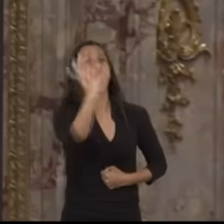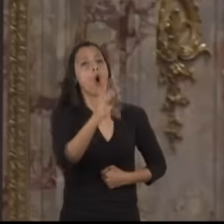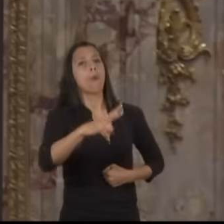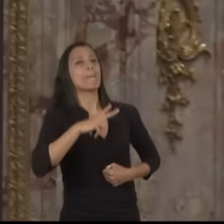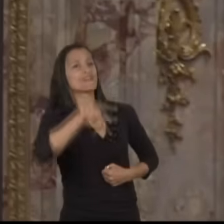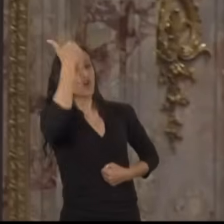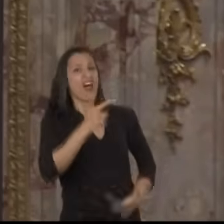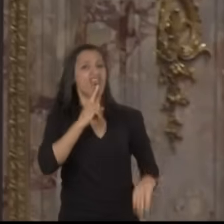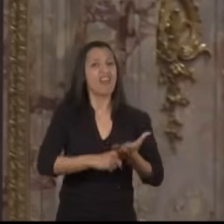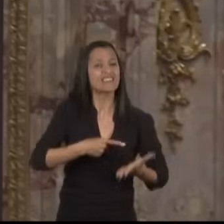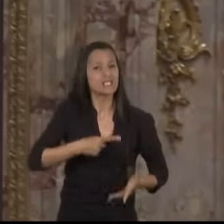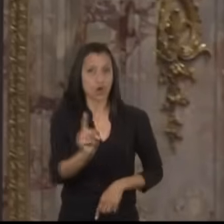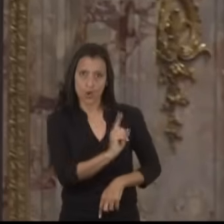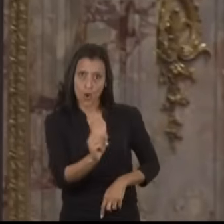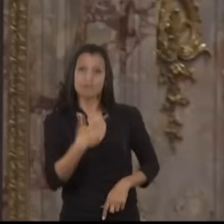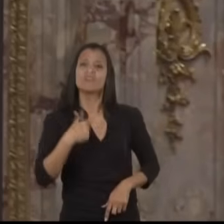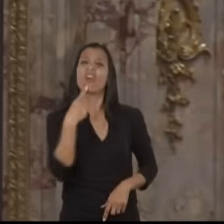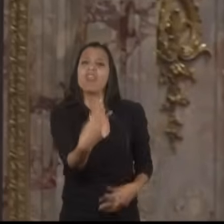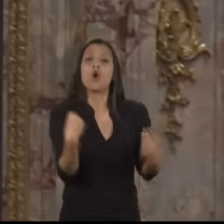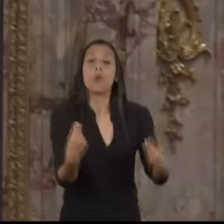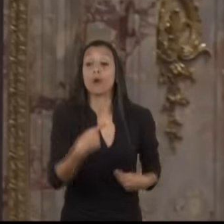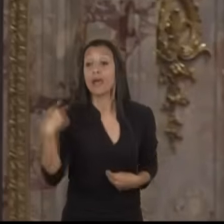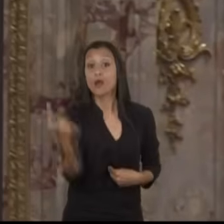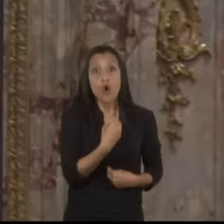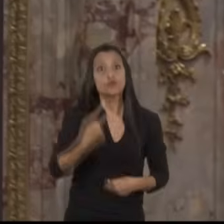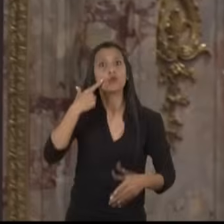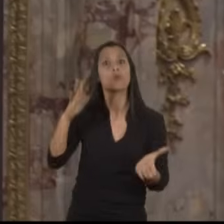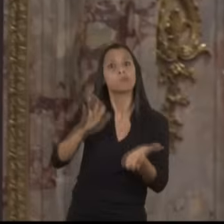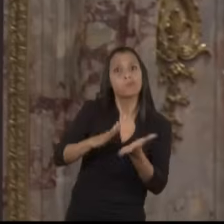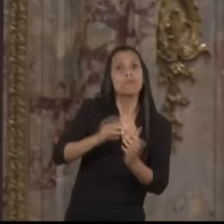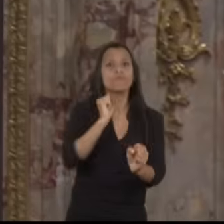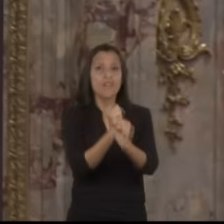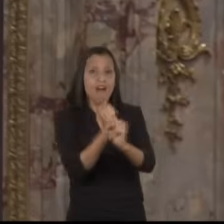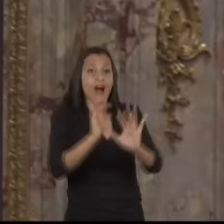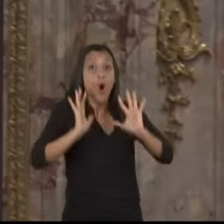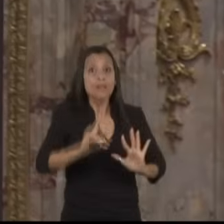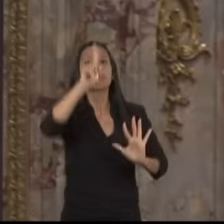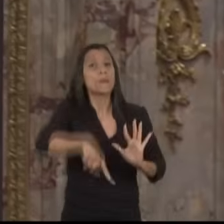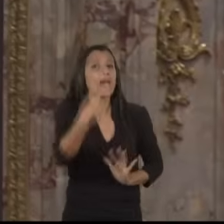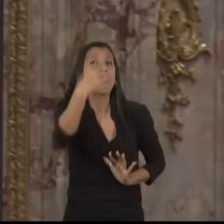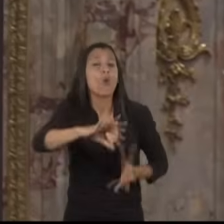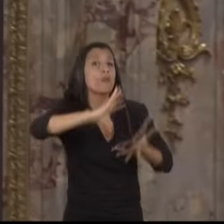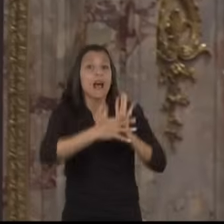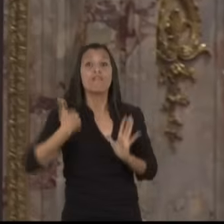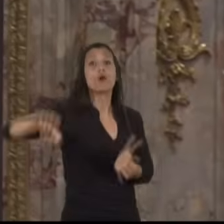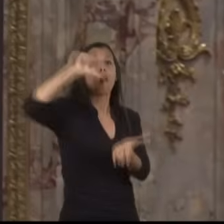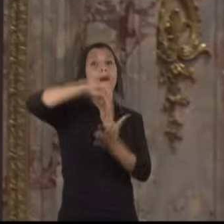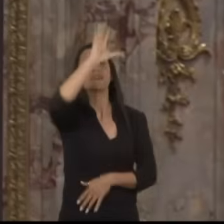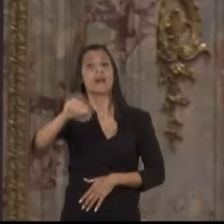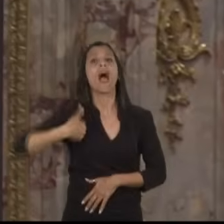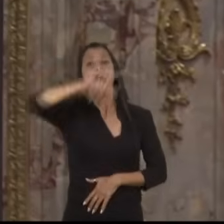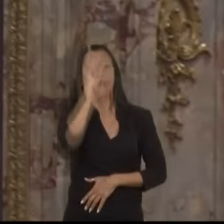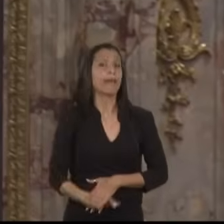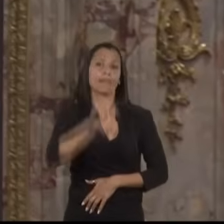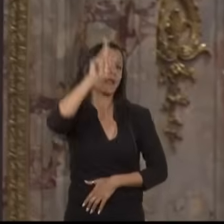personal. Lo digo porque hacer lo que estamos haciendo es el único camino para que la Argentina salga de forma definitiva del ciclo